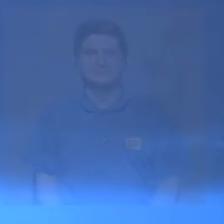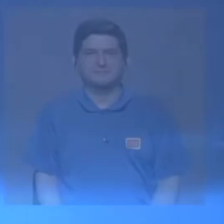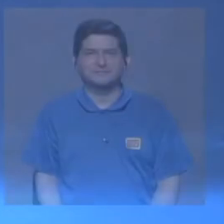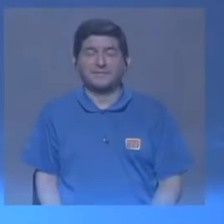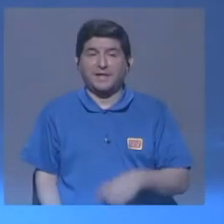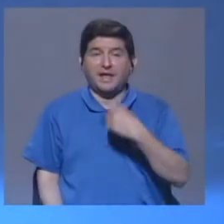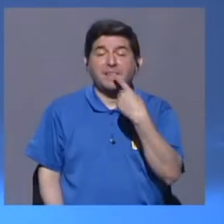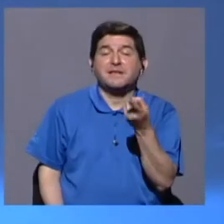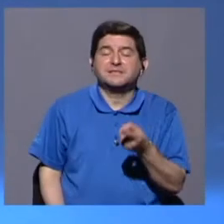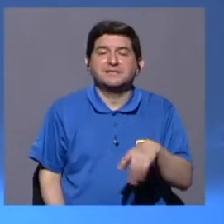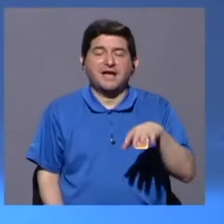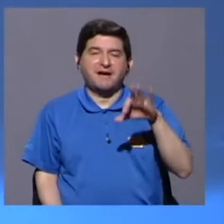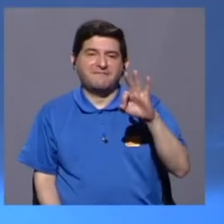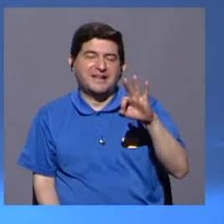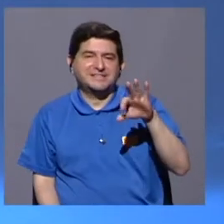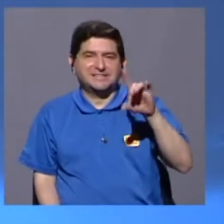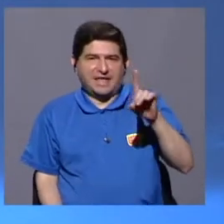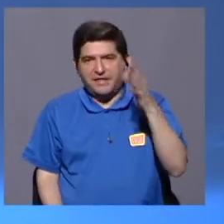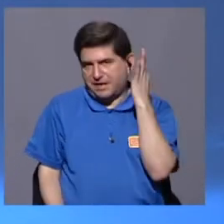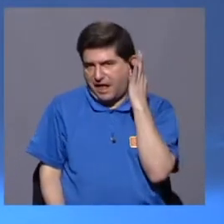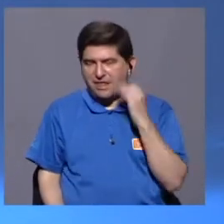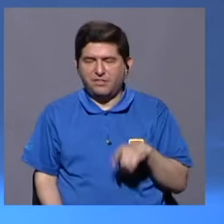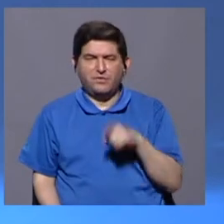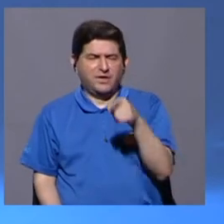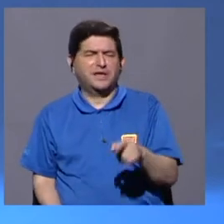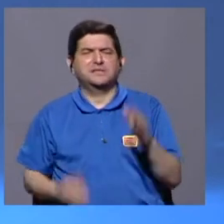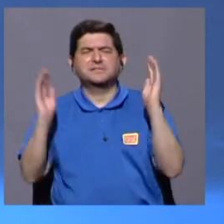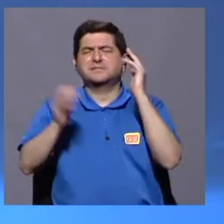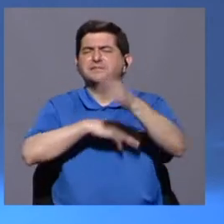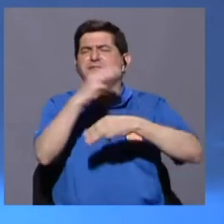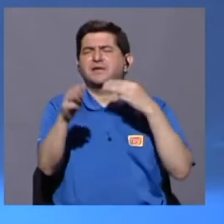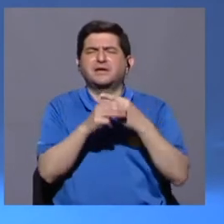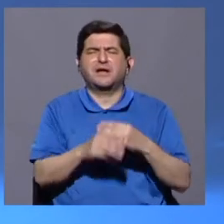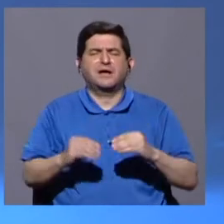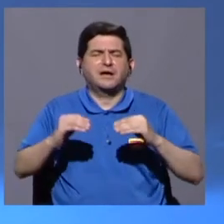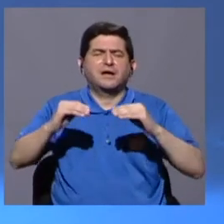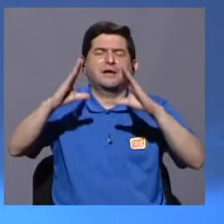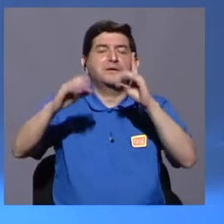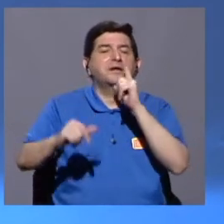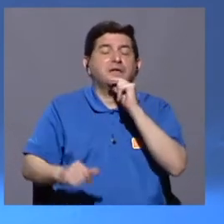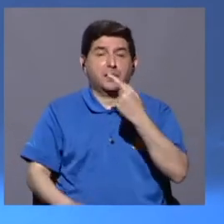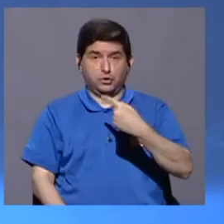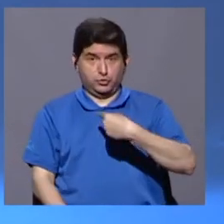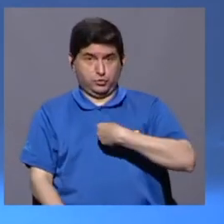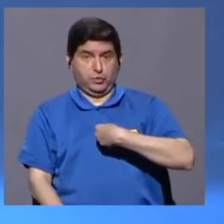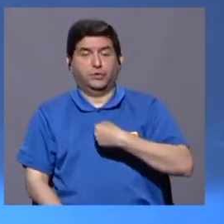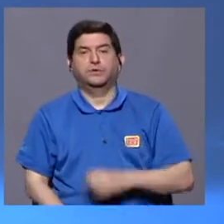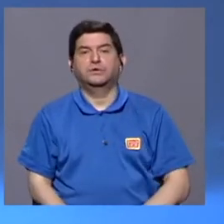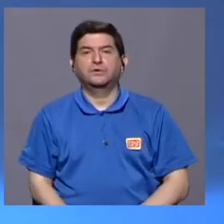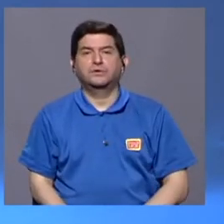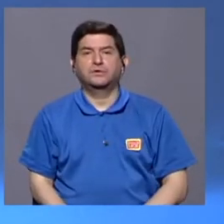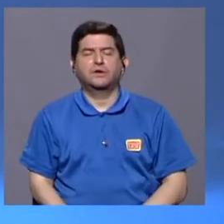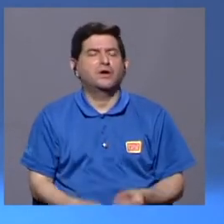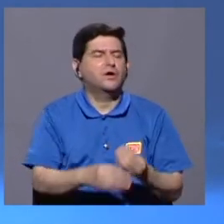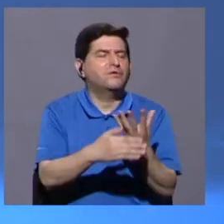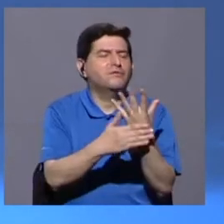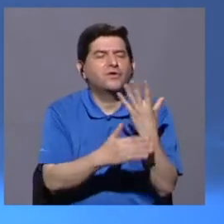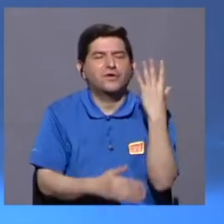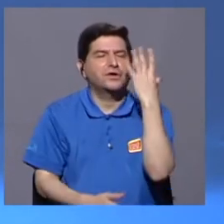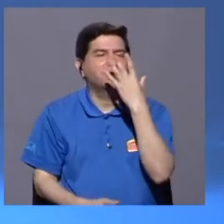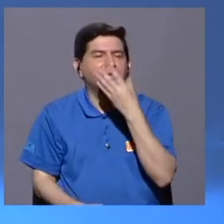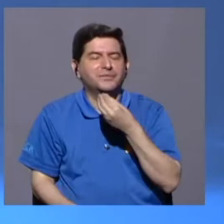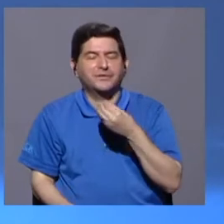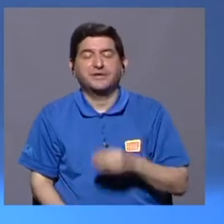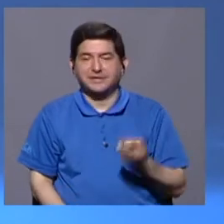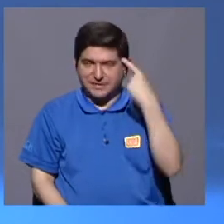Decía doña Francisca Delgado, en este gran mundo, ¿quién amanece? Yo amanezco. Florecillas muy buenas hay para